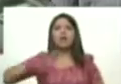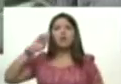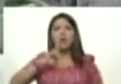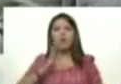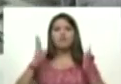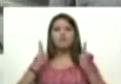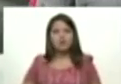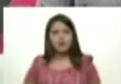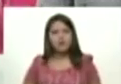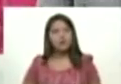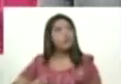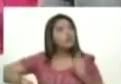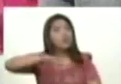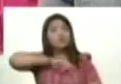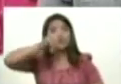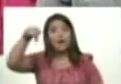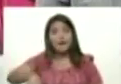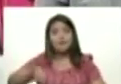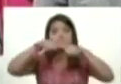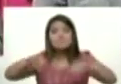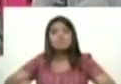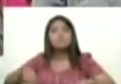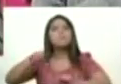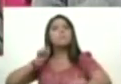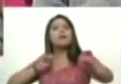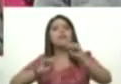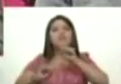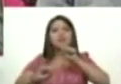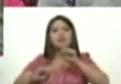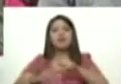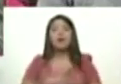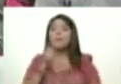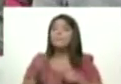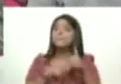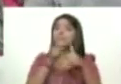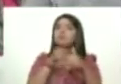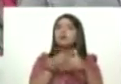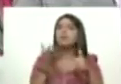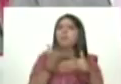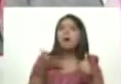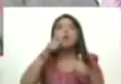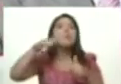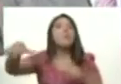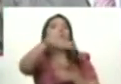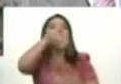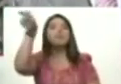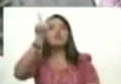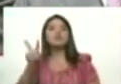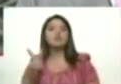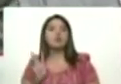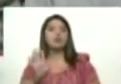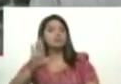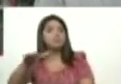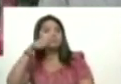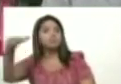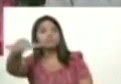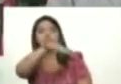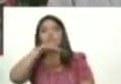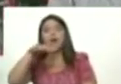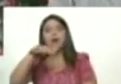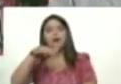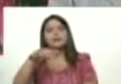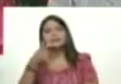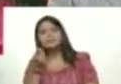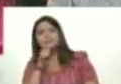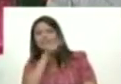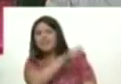bolivarianos, vamos a estar aquí para defender en primer lugar al pueblo de Venezuela, defenderlo